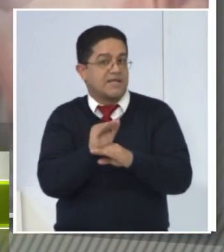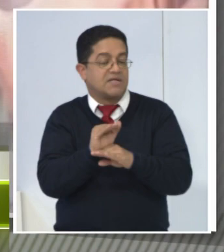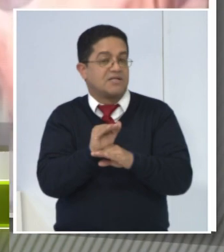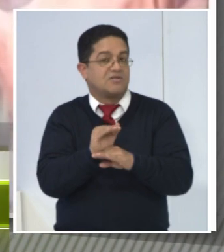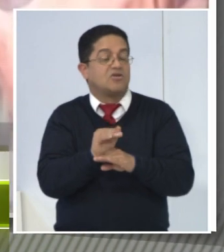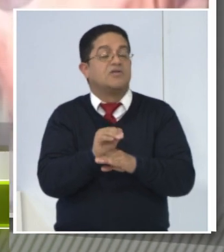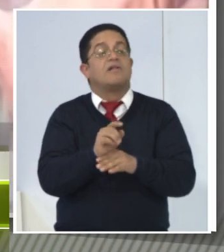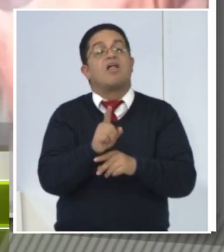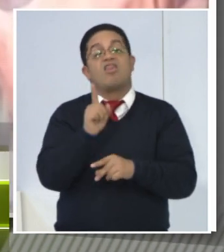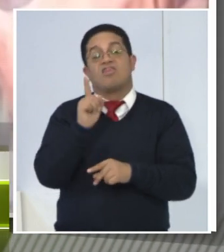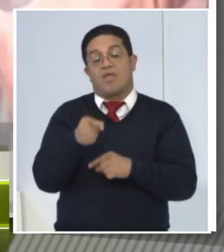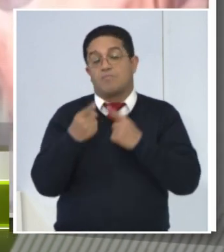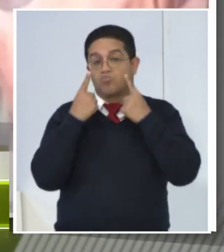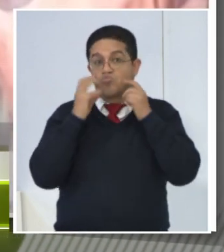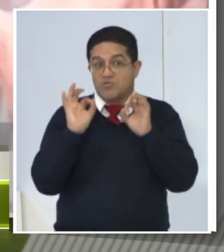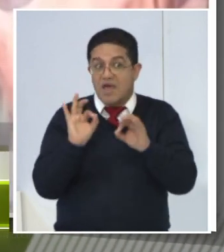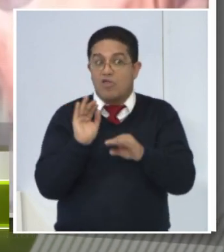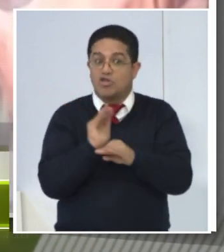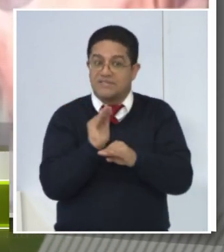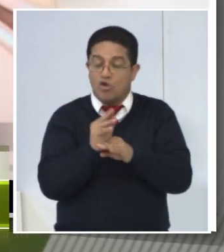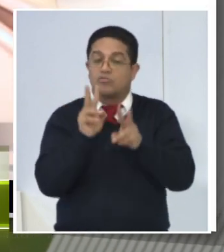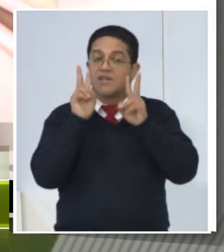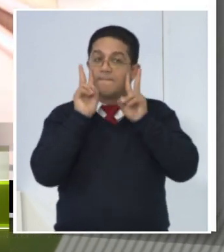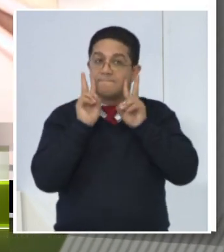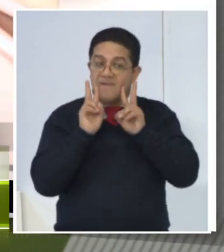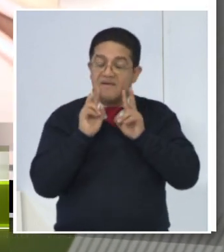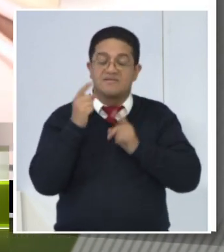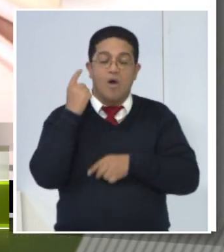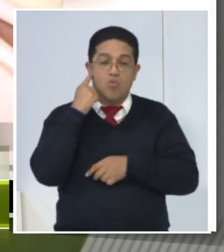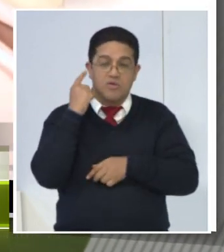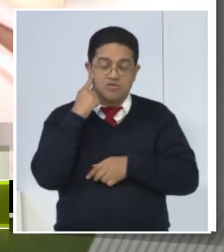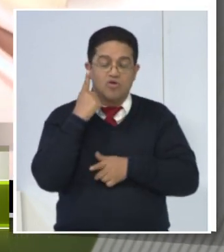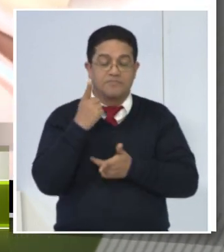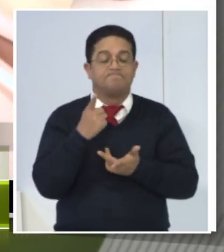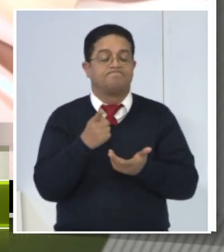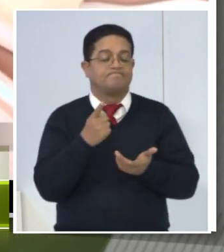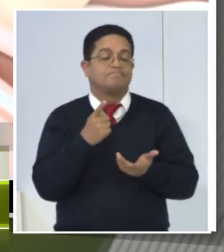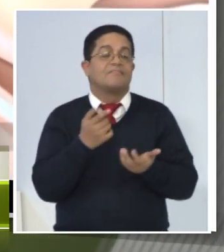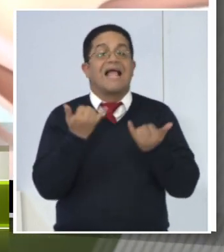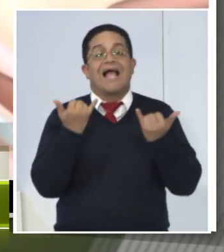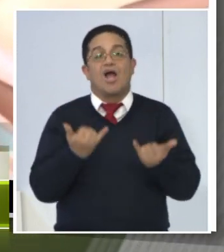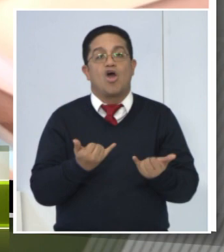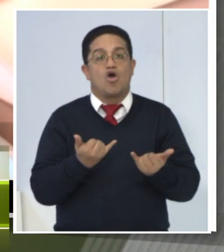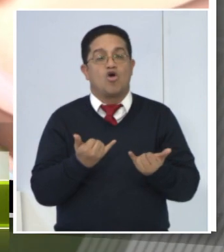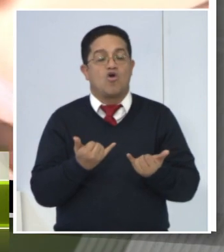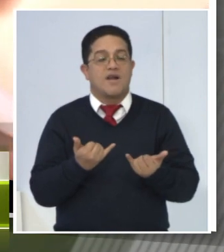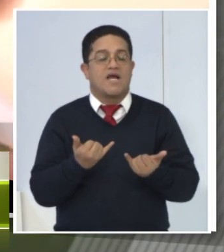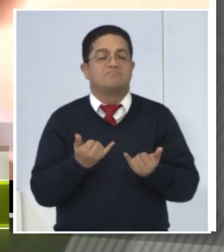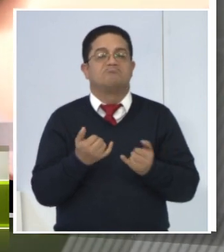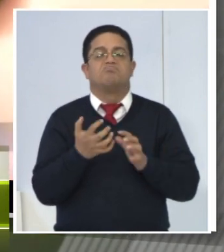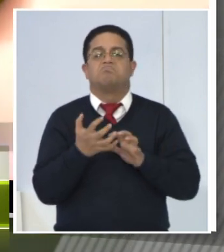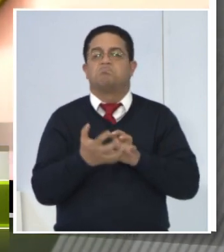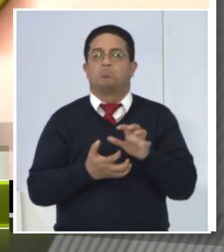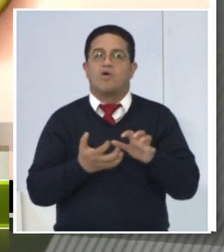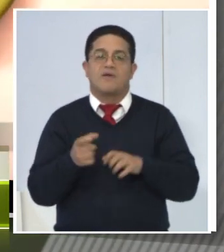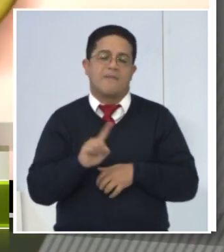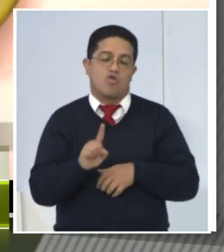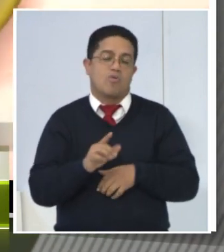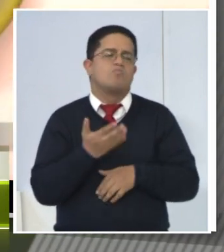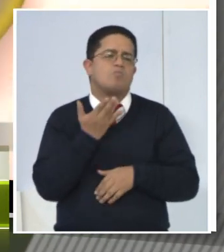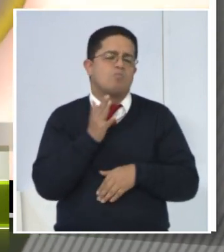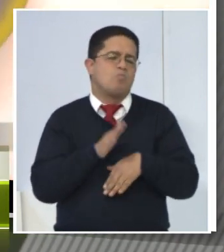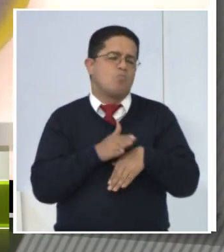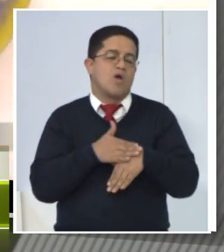al igual tenemos que tener una salud y una higiene para la audición. Los dispositivos ahorita pues son un problema porque, por ejemplo, los